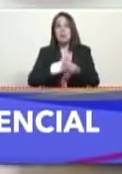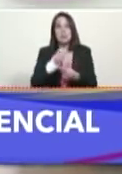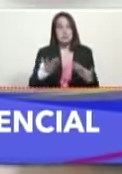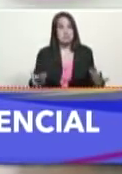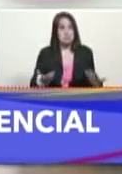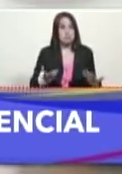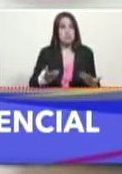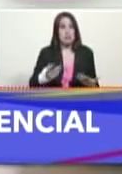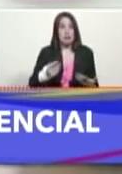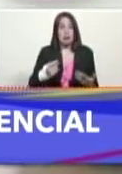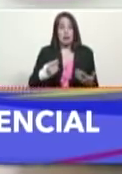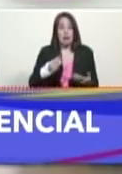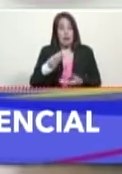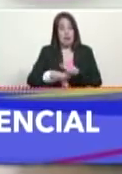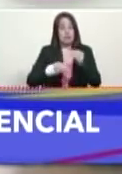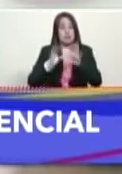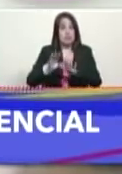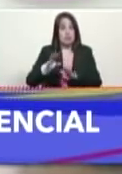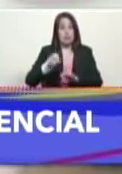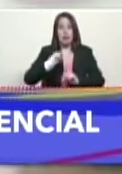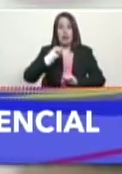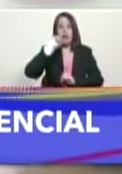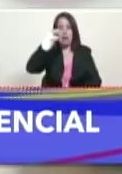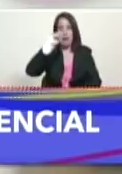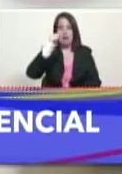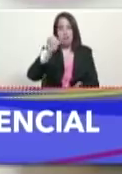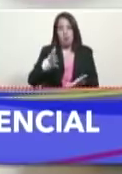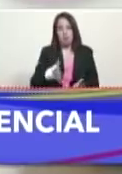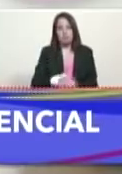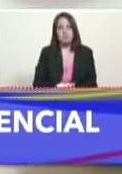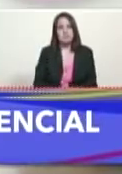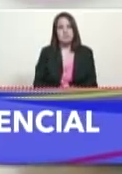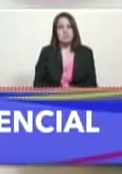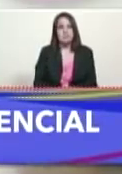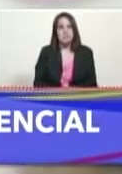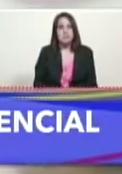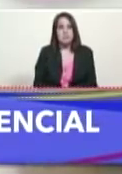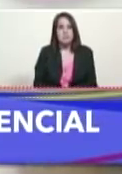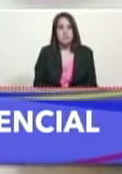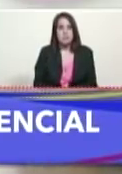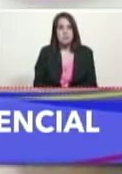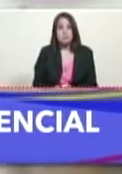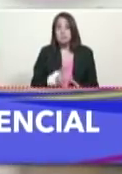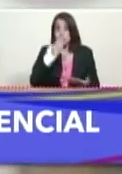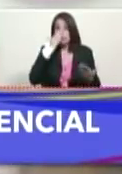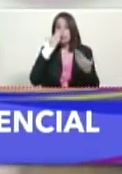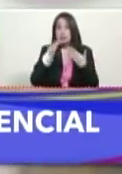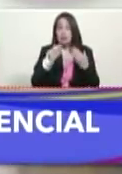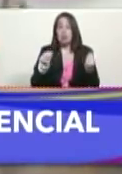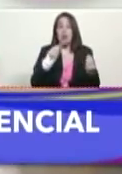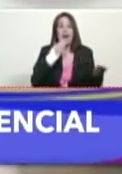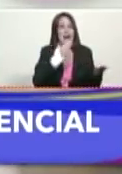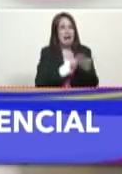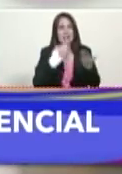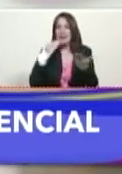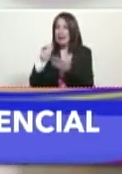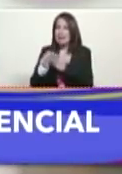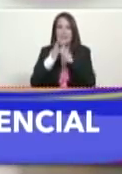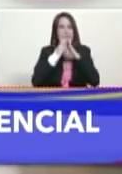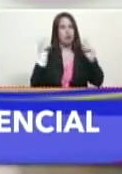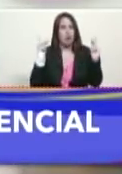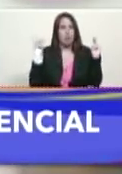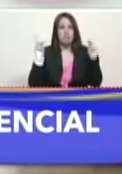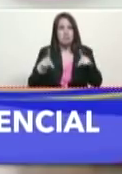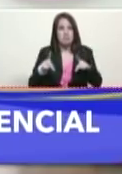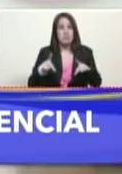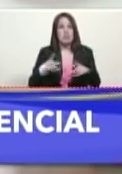eso tenemos la victoria. Así actuamos. Hay que ver, miren, yo he estado al frente de esta batalla. Agradezco a todos los compañeros, a la